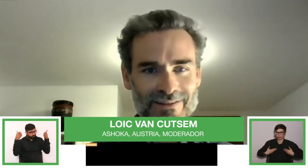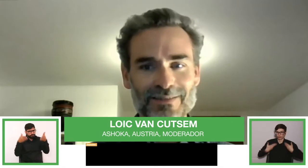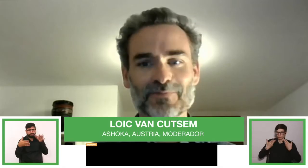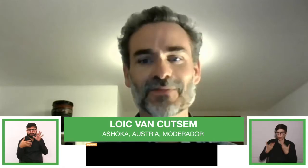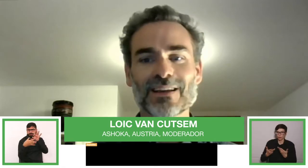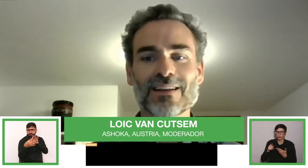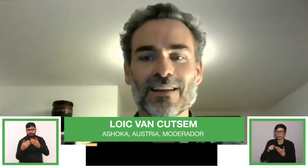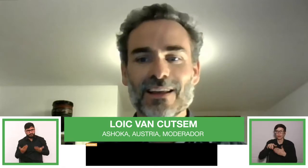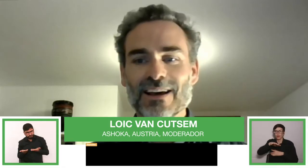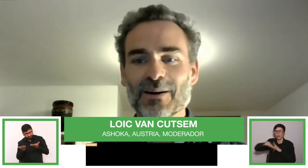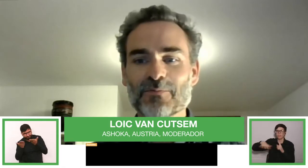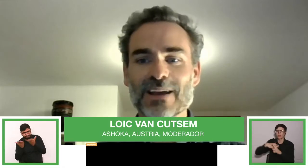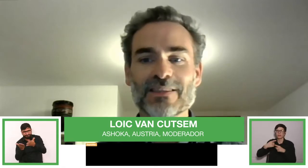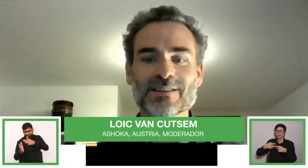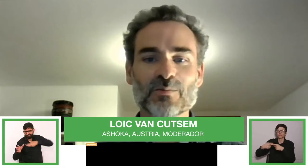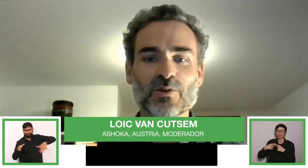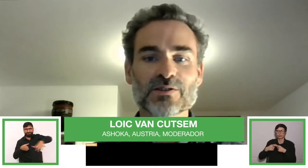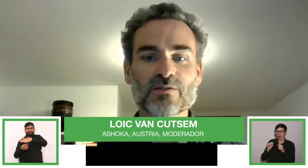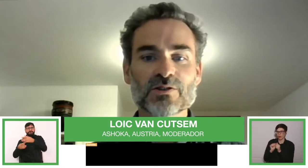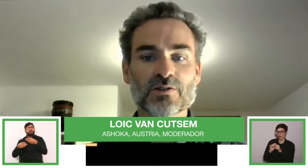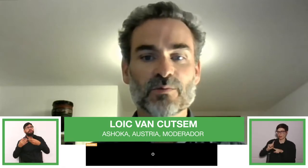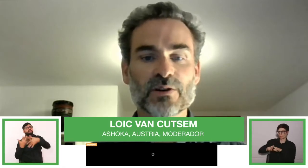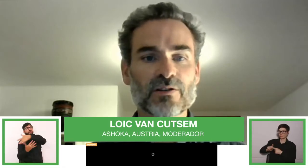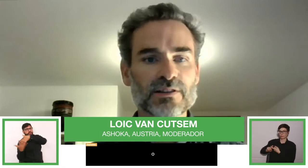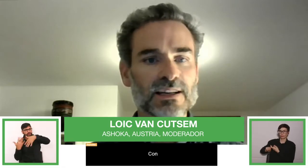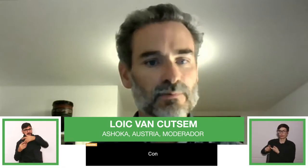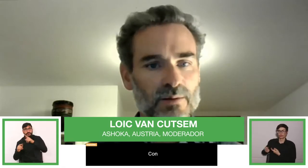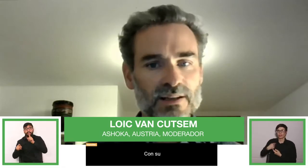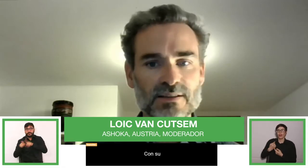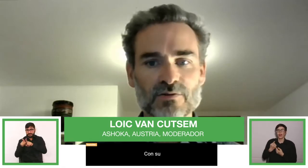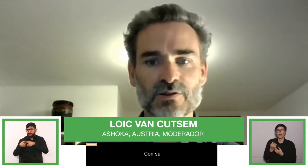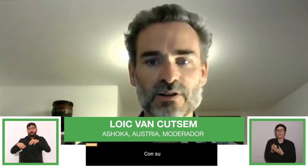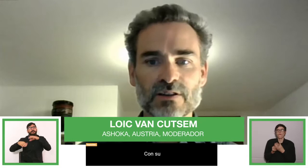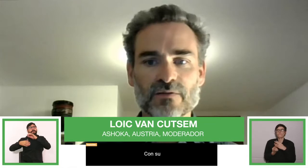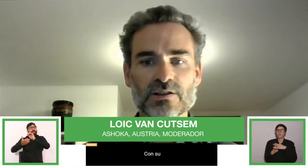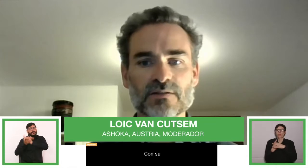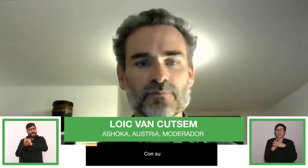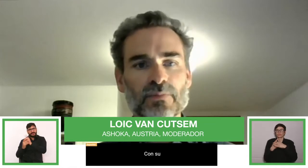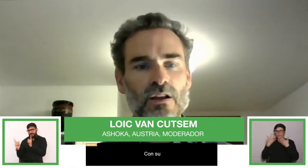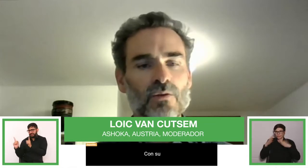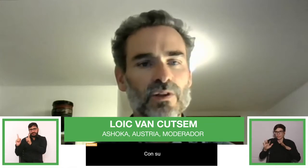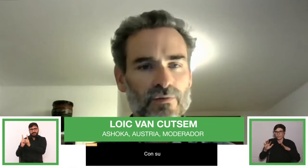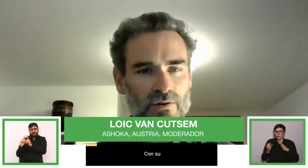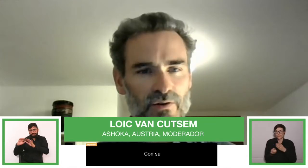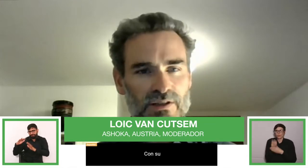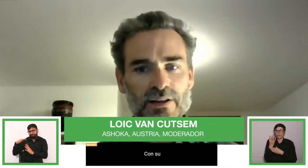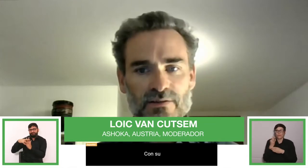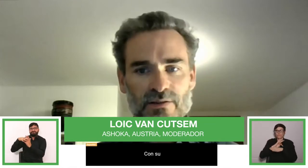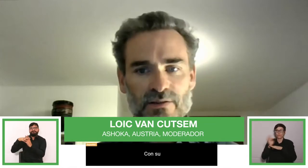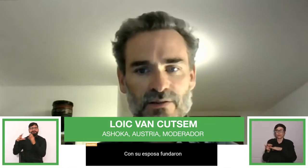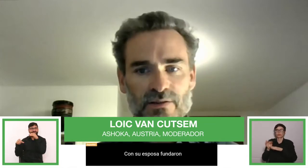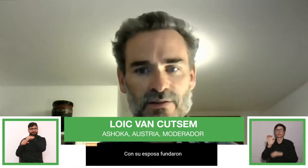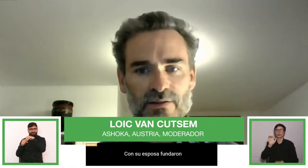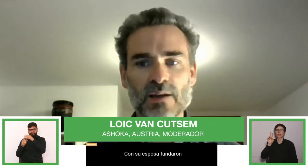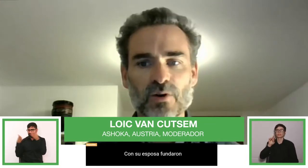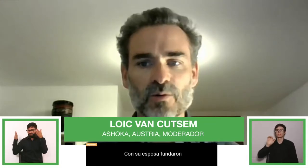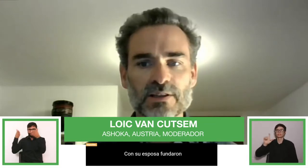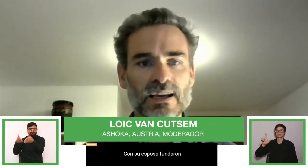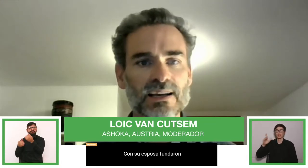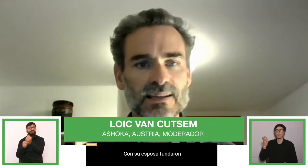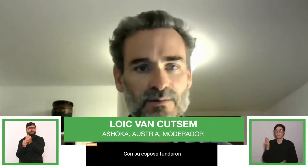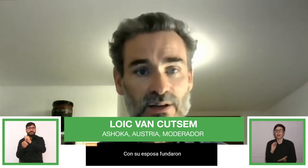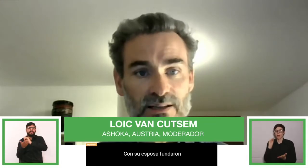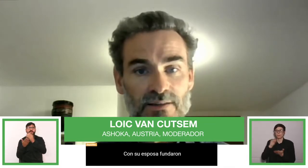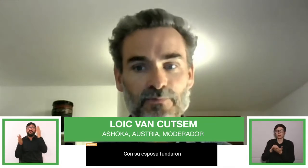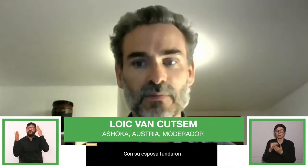con su esposa formaron la Fundación Esso en el 2007 y apoya a los emprendedores sociales y la implementación de innovaciones sociales